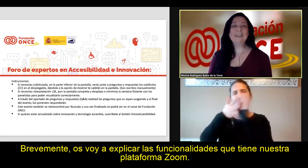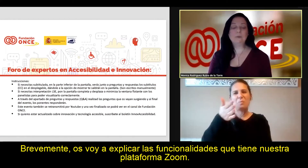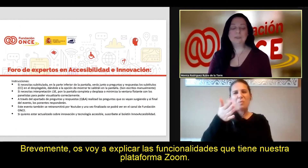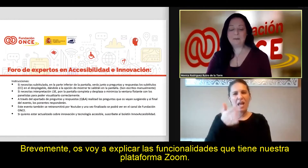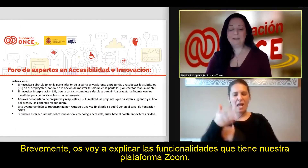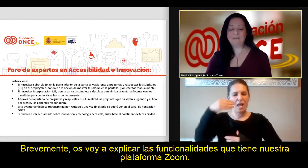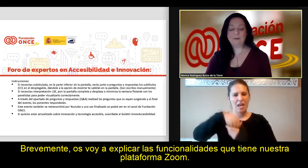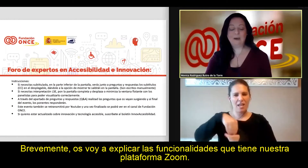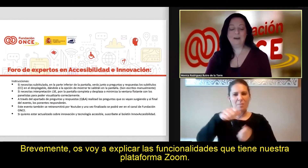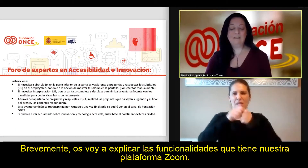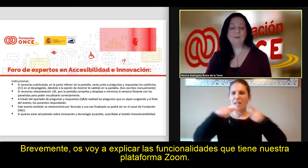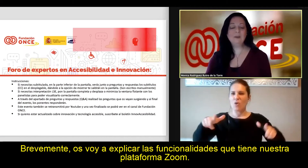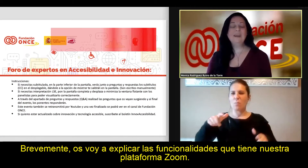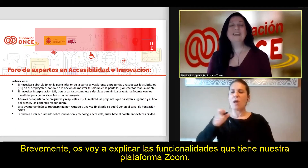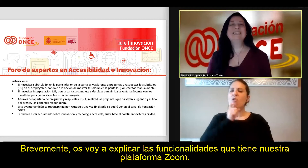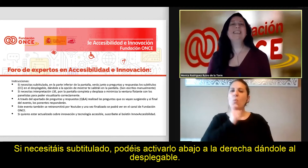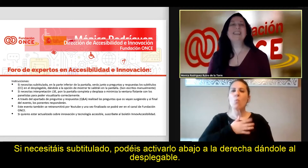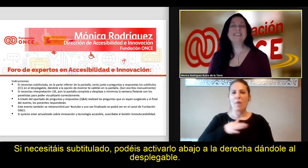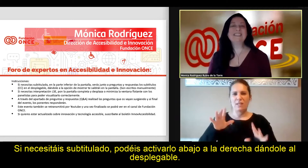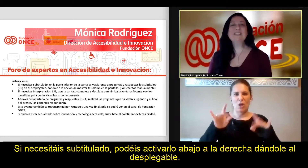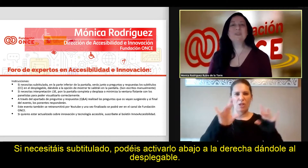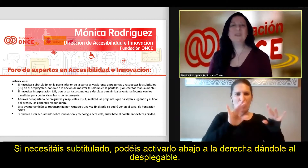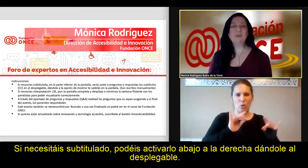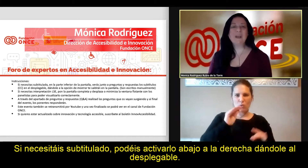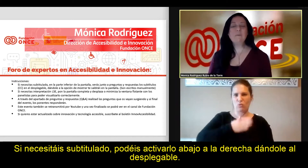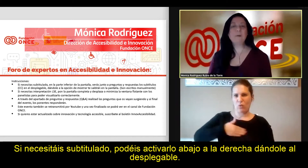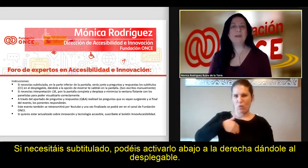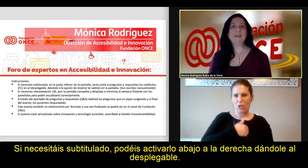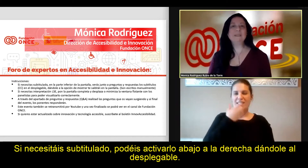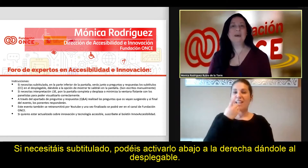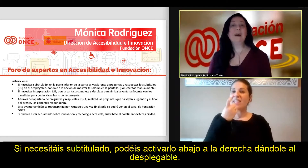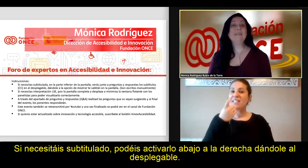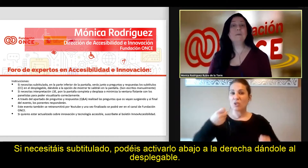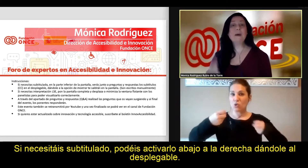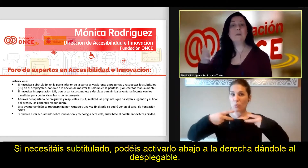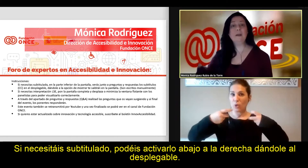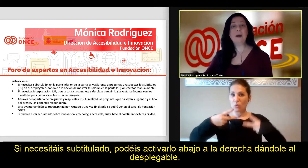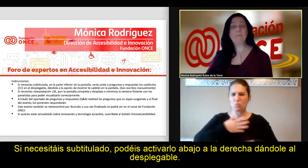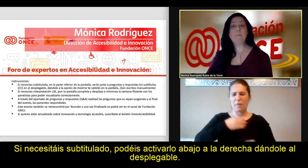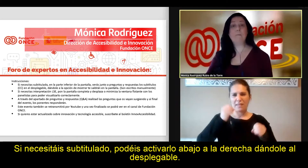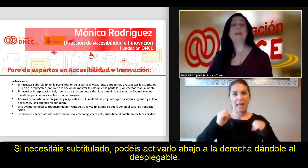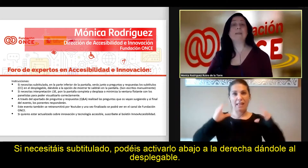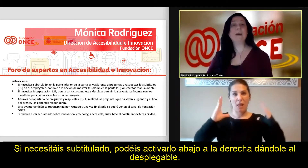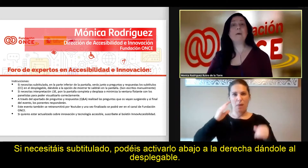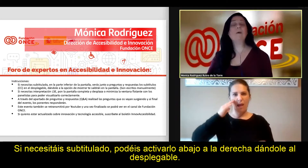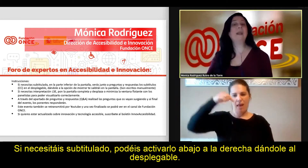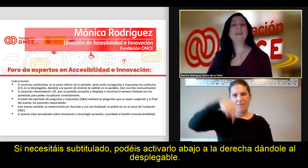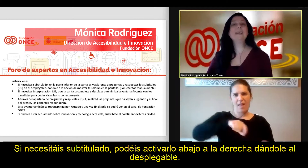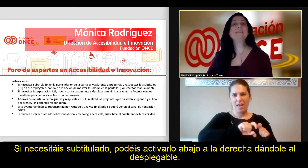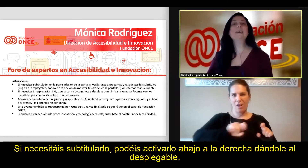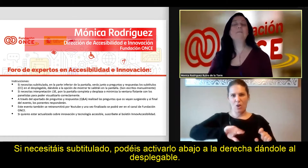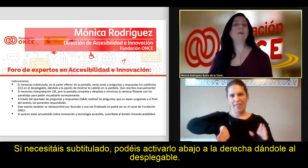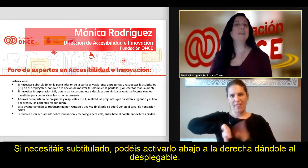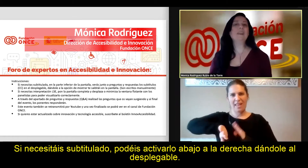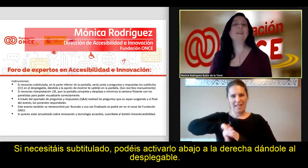tiene nuestra plataforma Zoom. Si necesitáis subtitulado, podéis activarlo en la parte de abajo a la